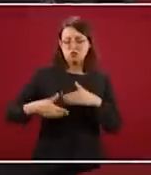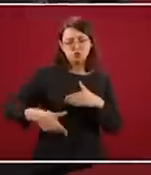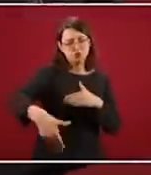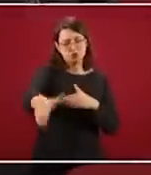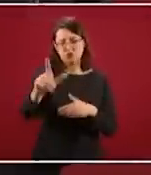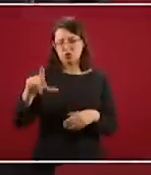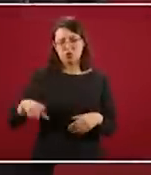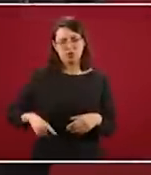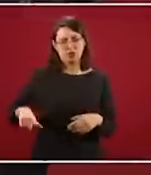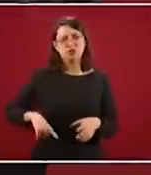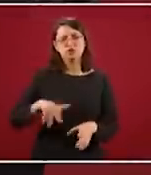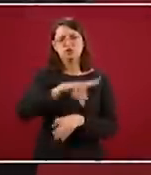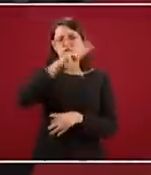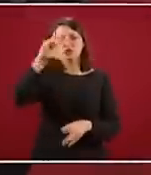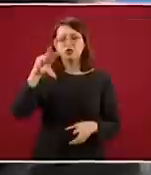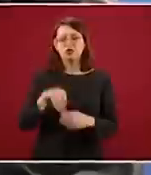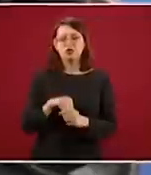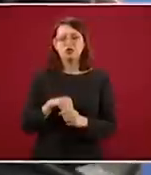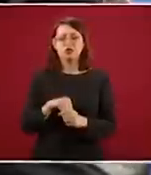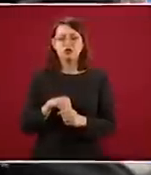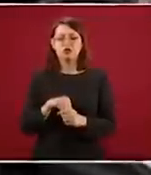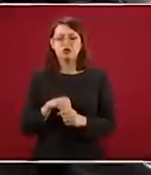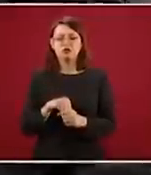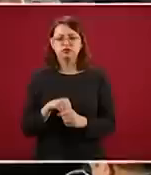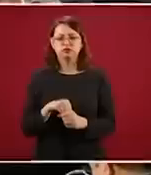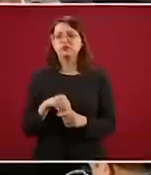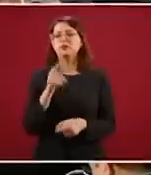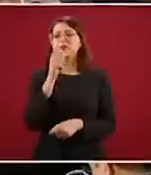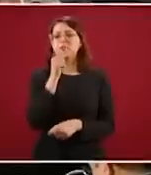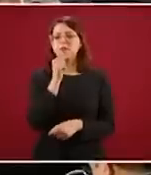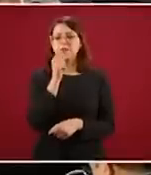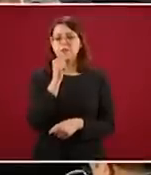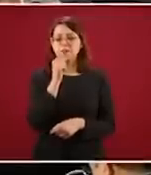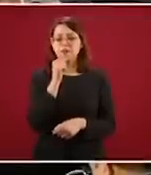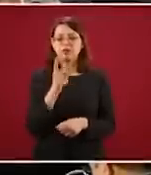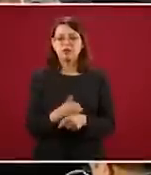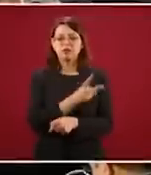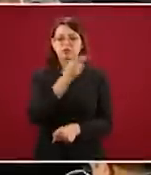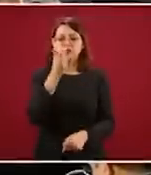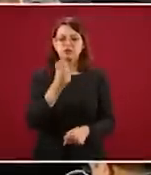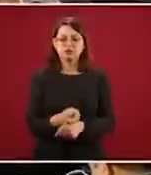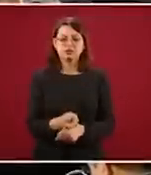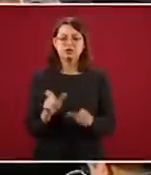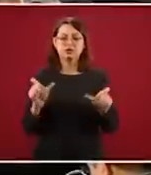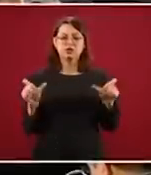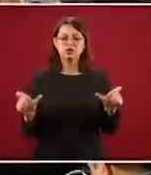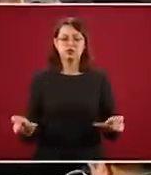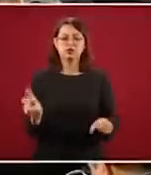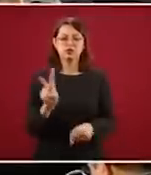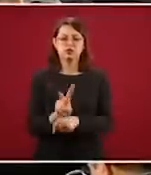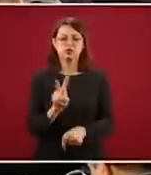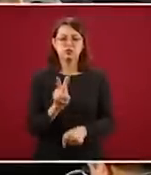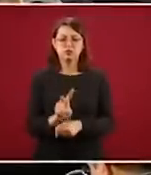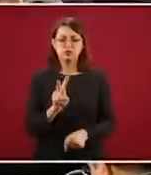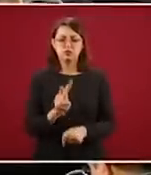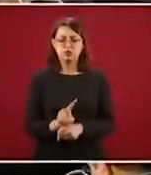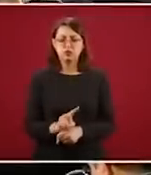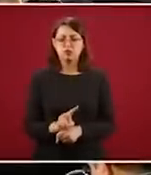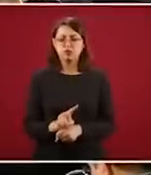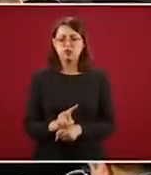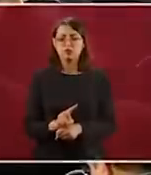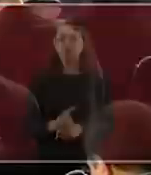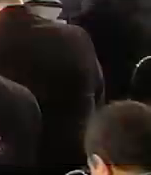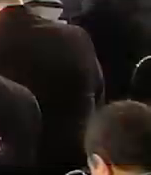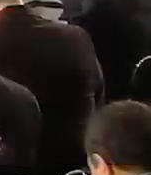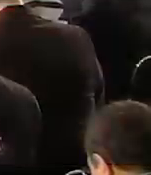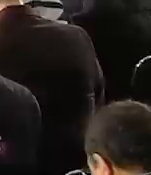administración, los efectivos de la Subdirección de Salvaguardia Estratégica de forma